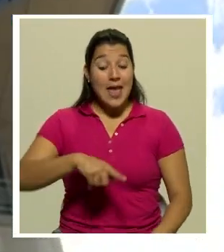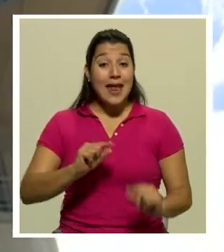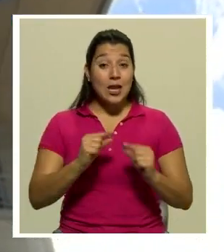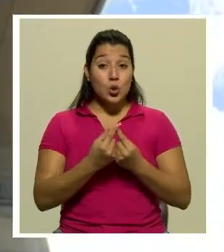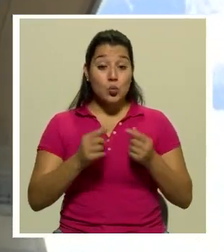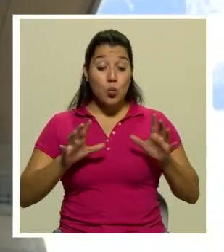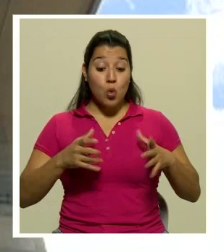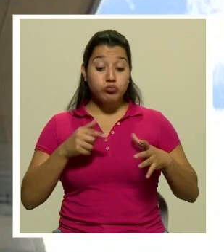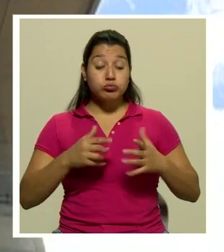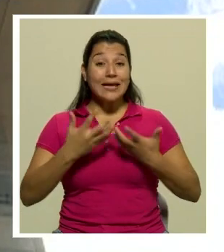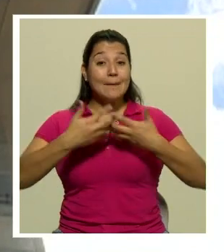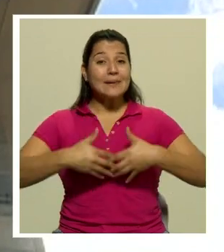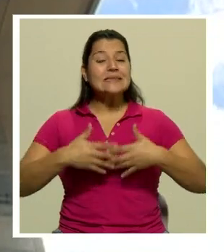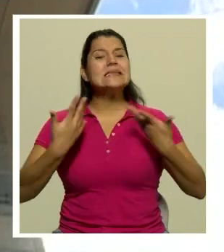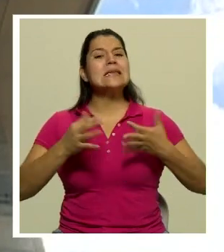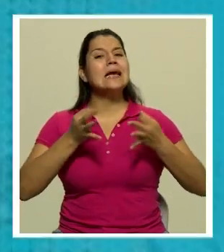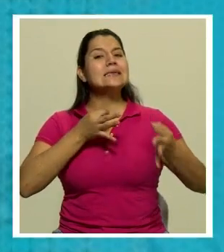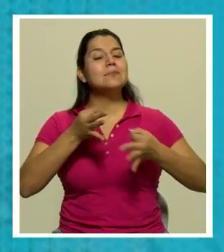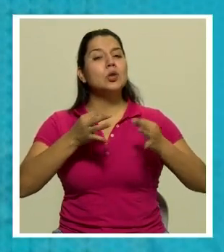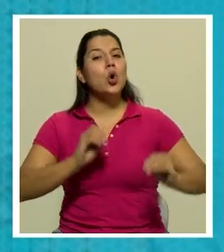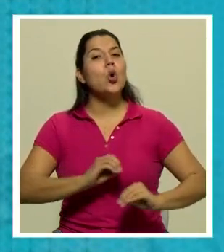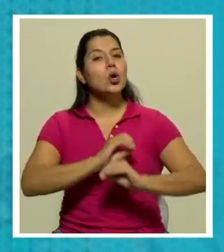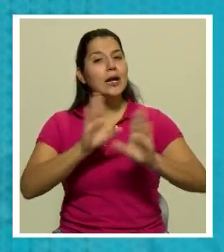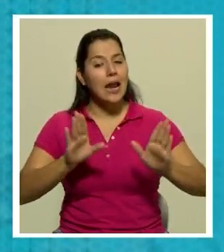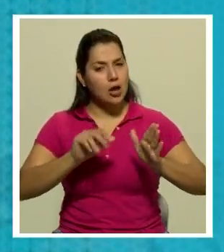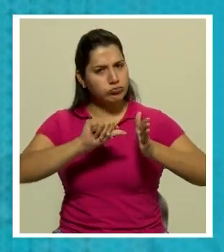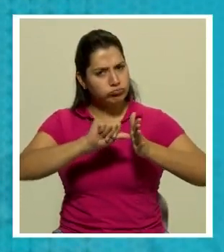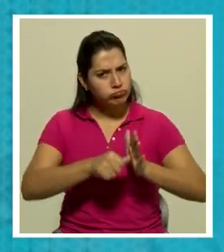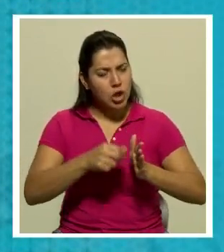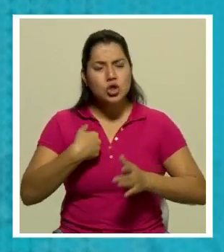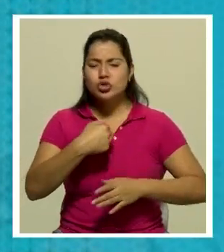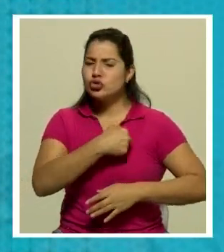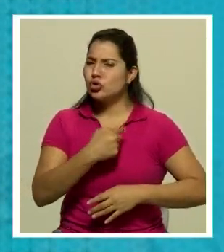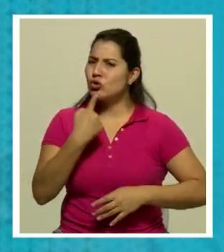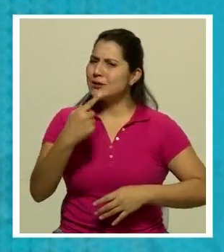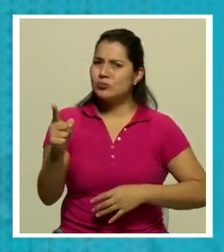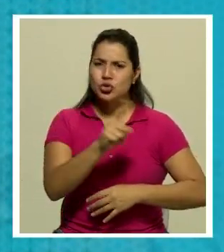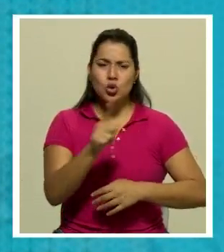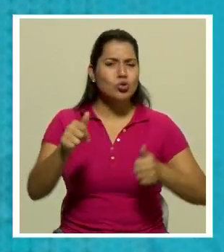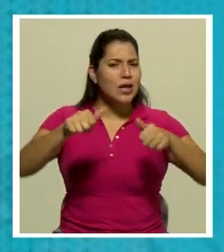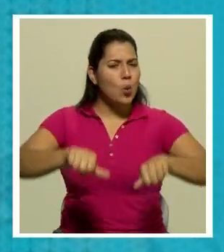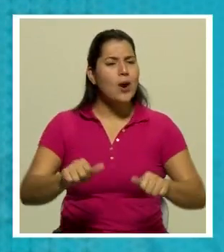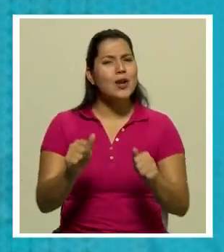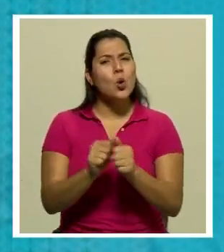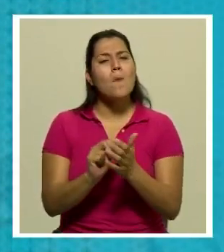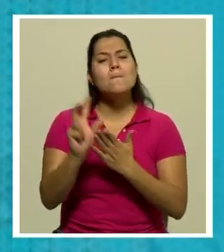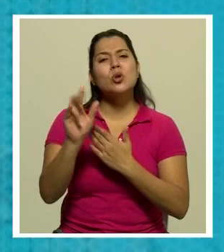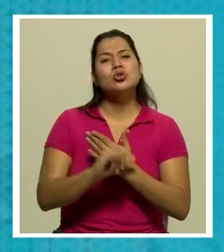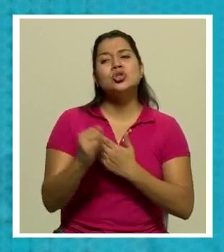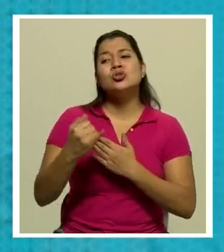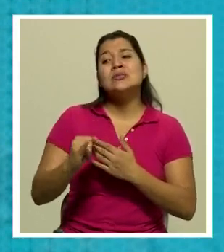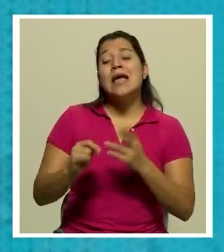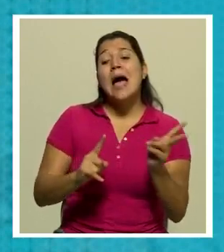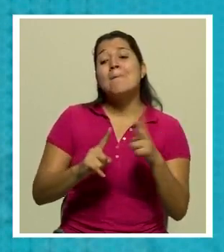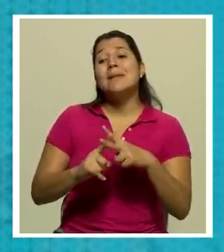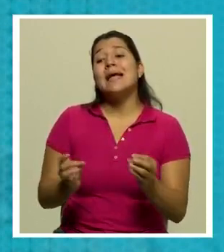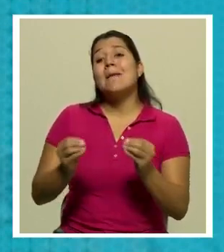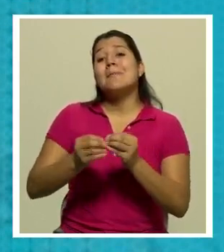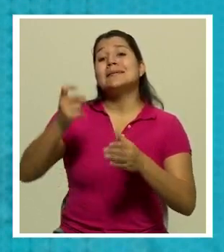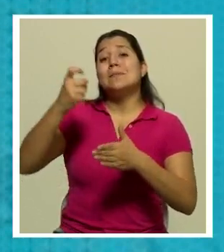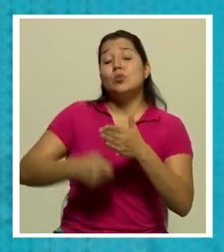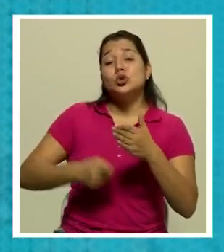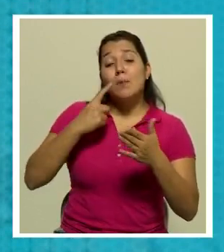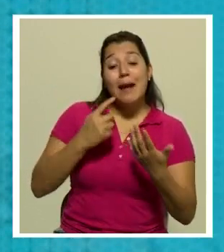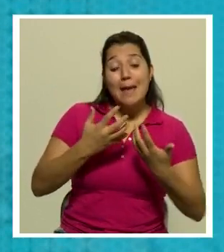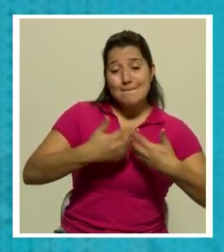sido clara y contundente. Reiteramos nuestra firme oposición a proyectos que aumenten o impongan nuevos impuestos al sector